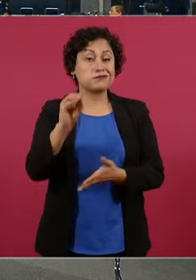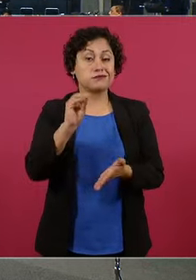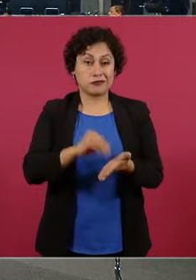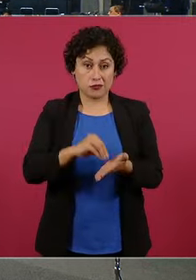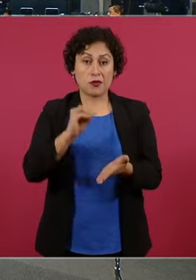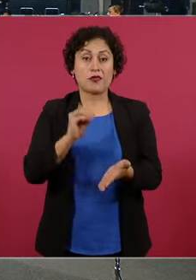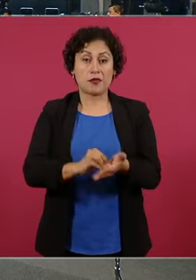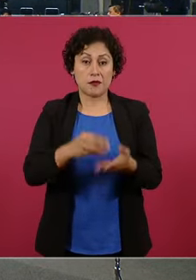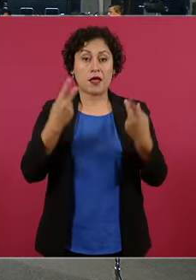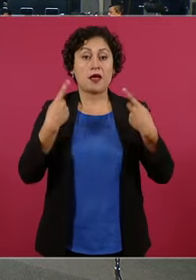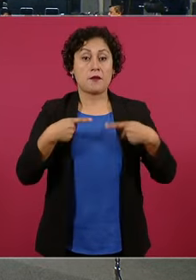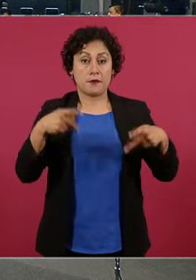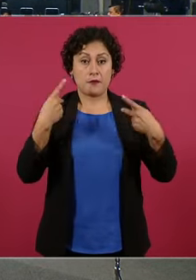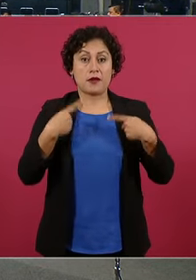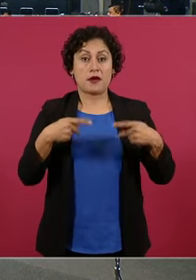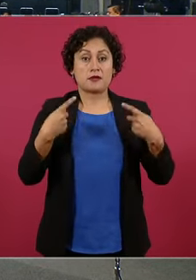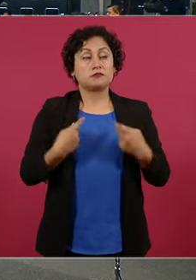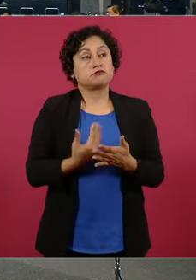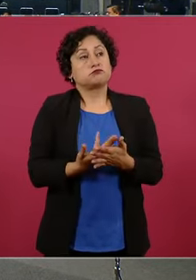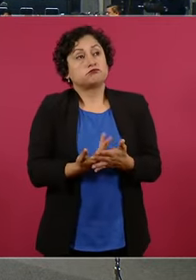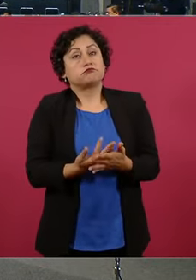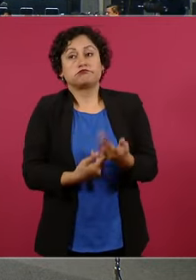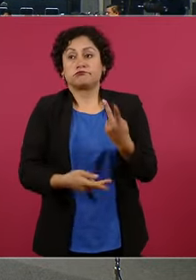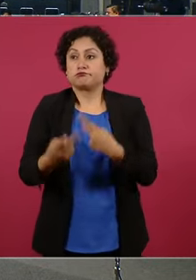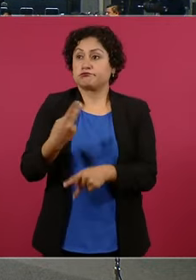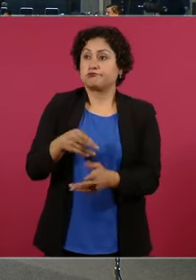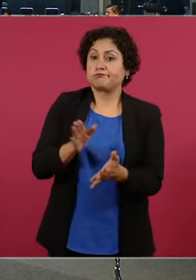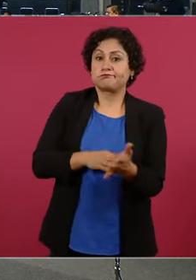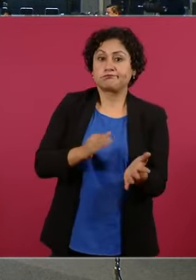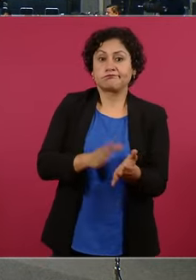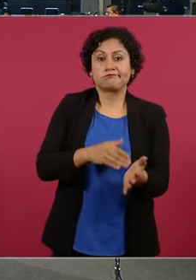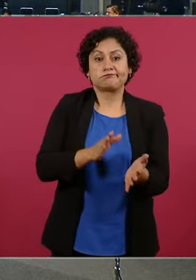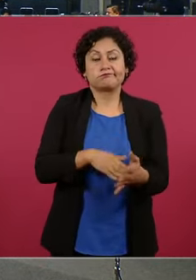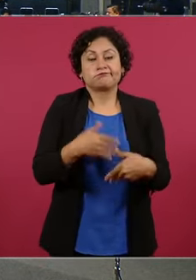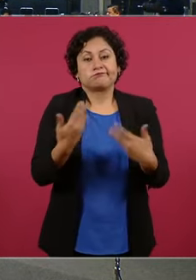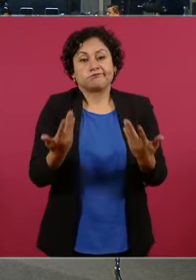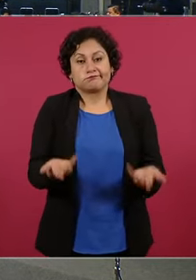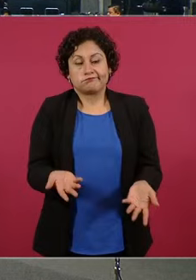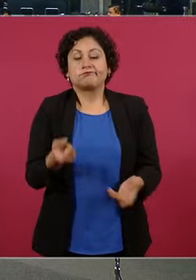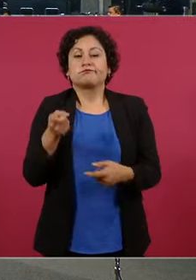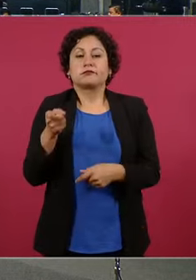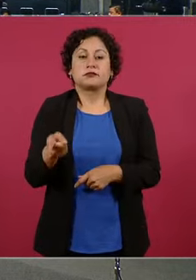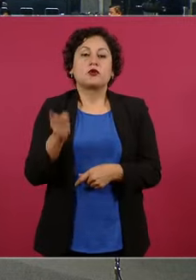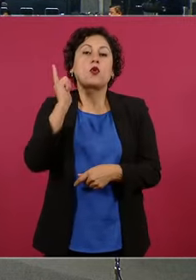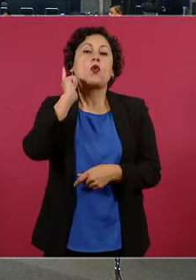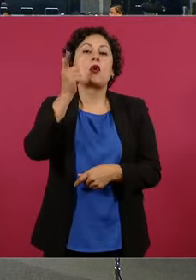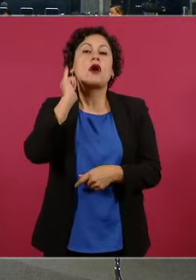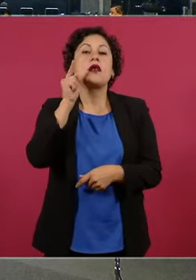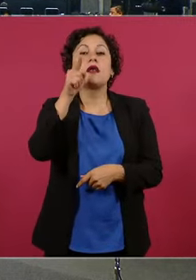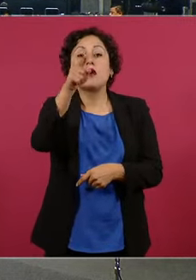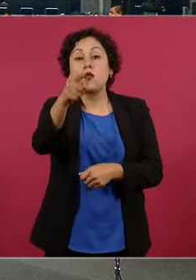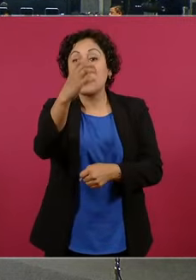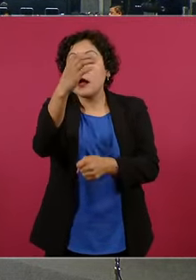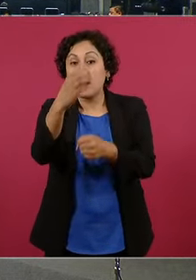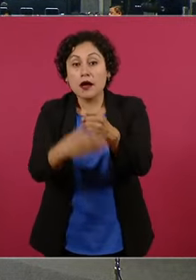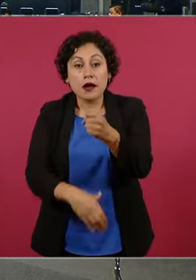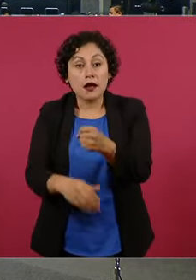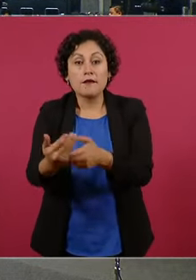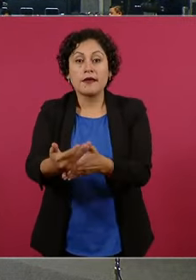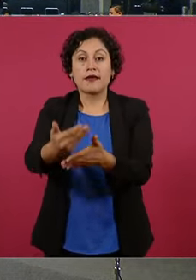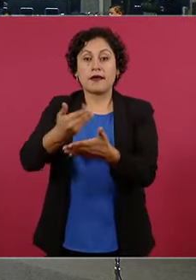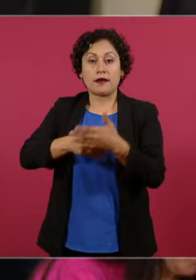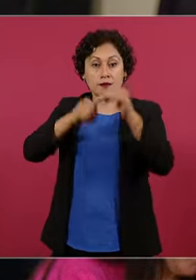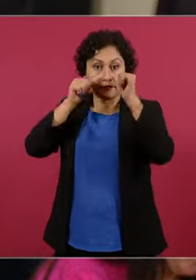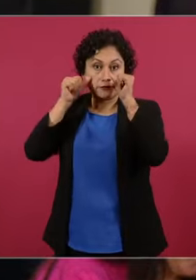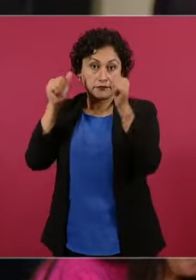comuneros que están esperando su documentación y que esperan que no termine su periodo y puedan ser atendidos. Y